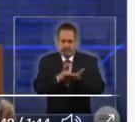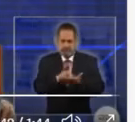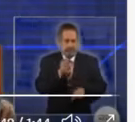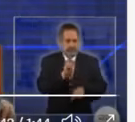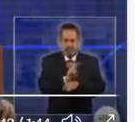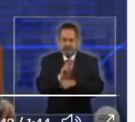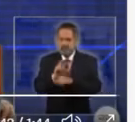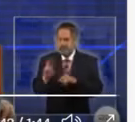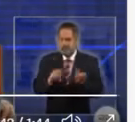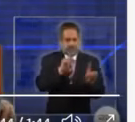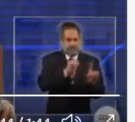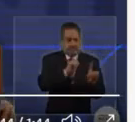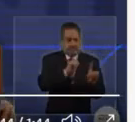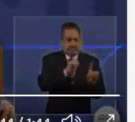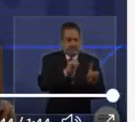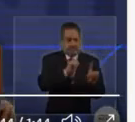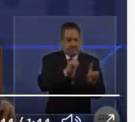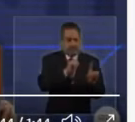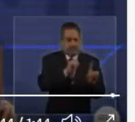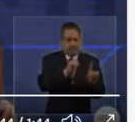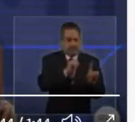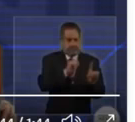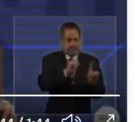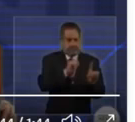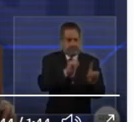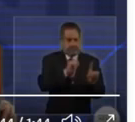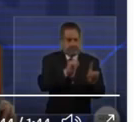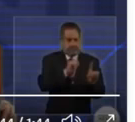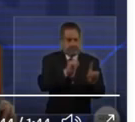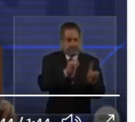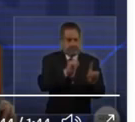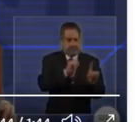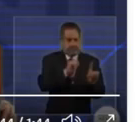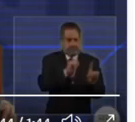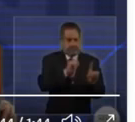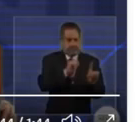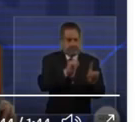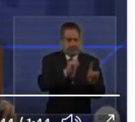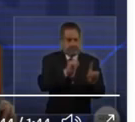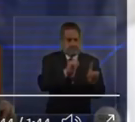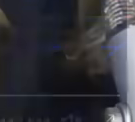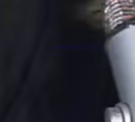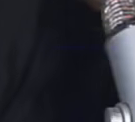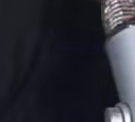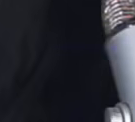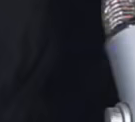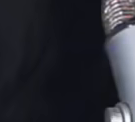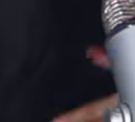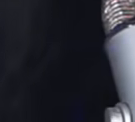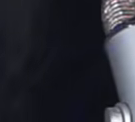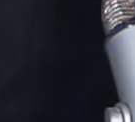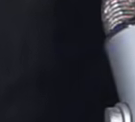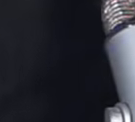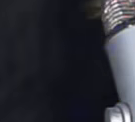la vigilancia. Y yo entiendo que obviamente hay gente que no va a estar de acuerdo con ese tipo de propuestas, amigos,